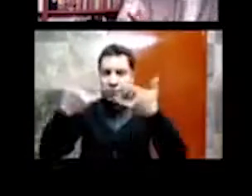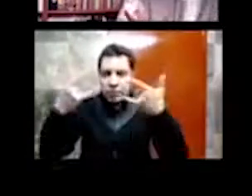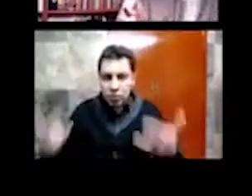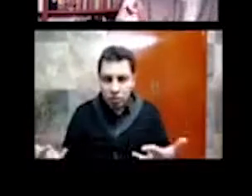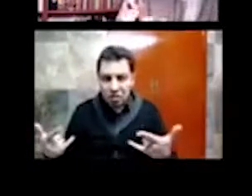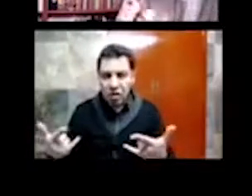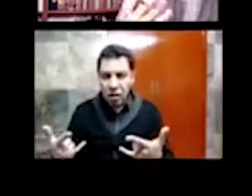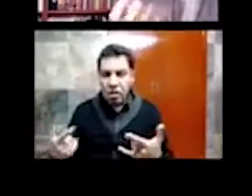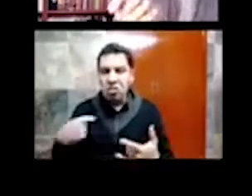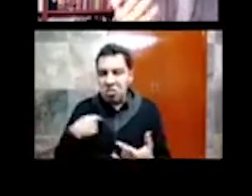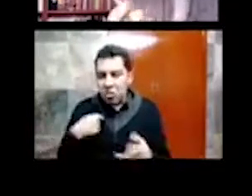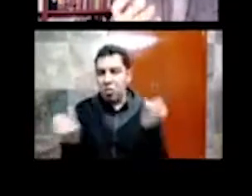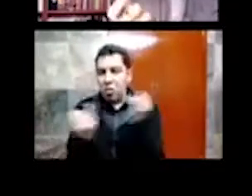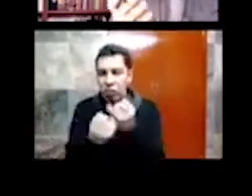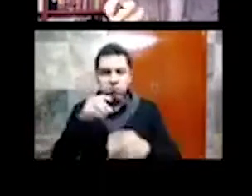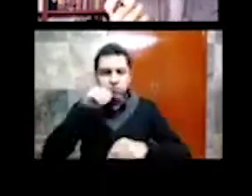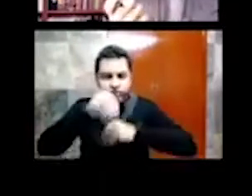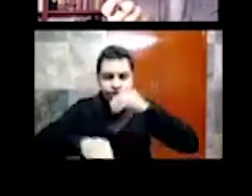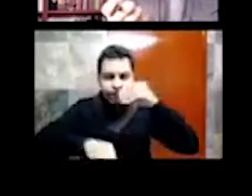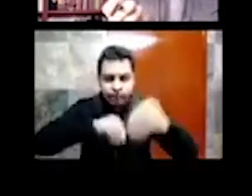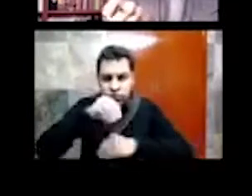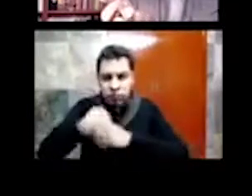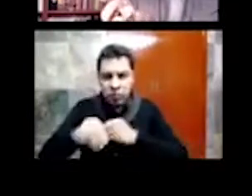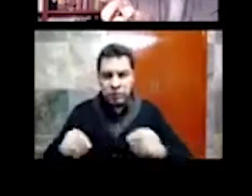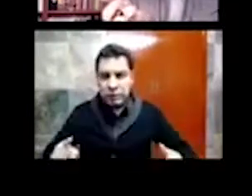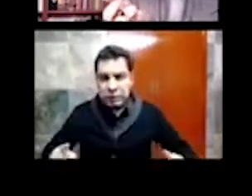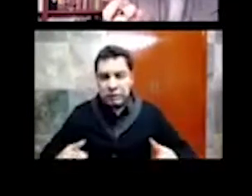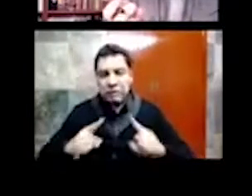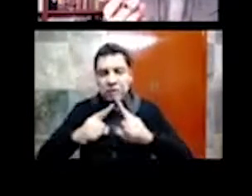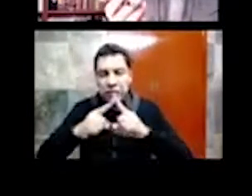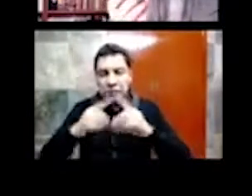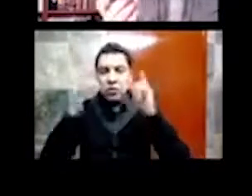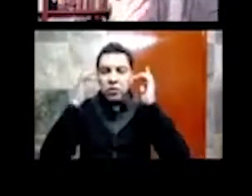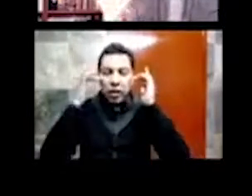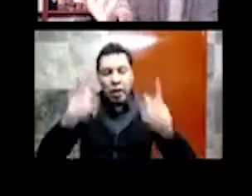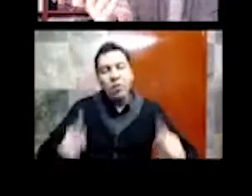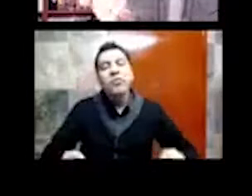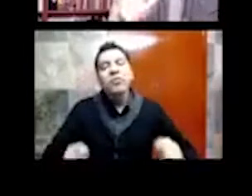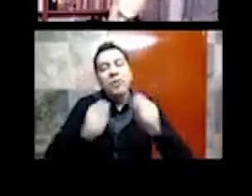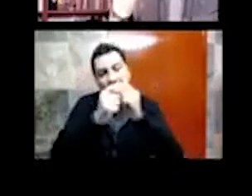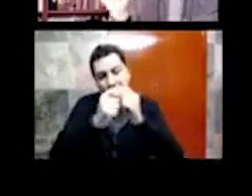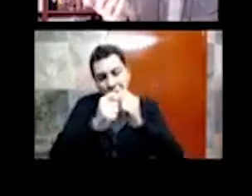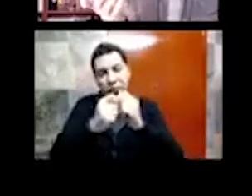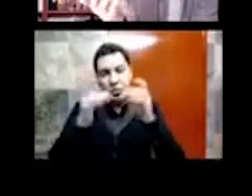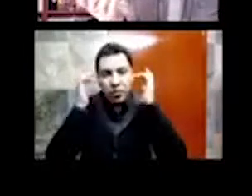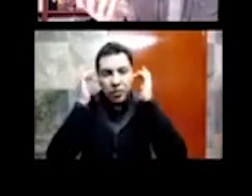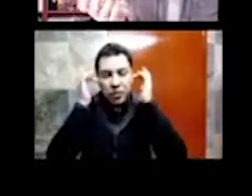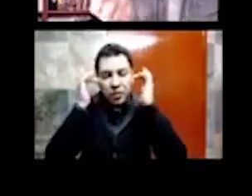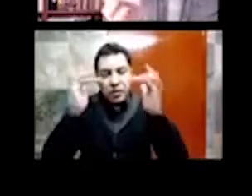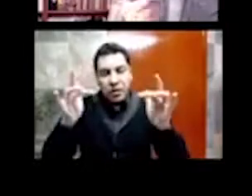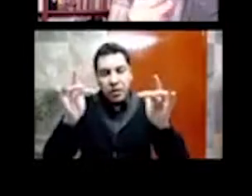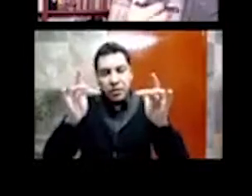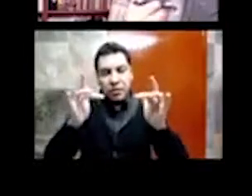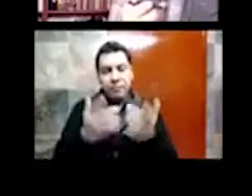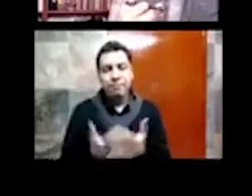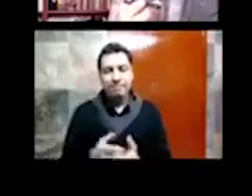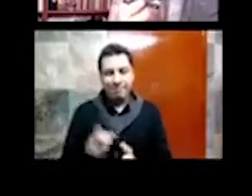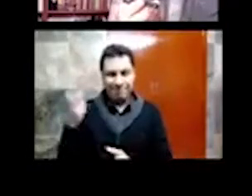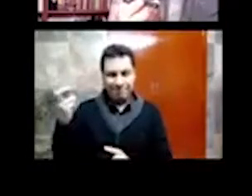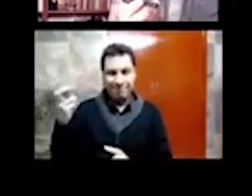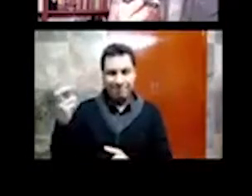esta idea de recinto sagrado mexica. Entonces, como es una hipótesis lo que estamos viendo